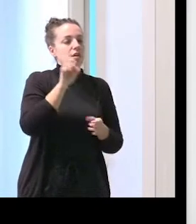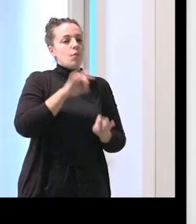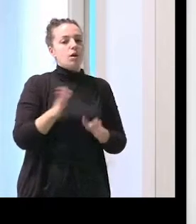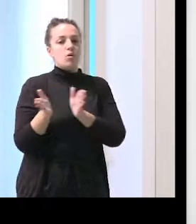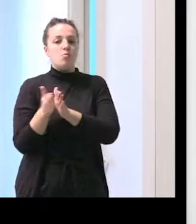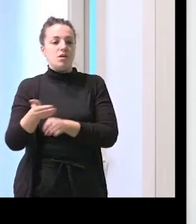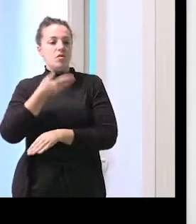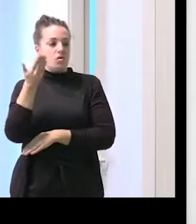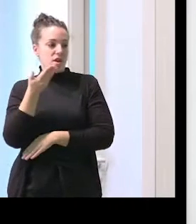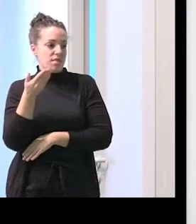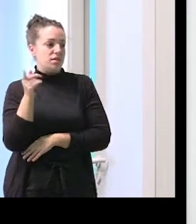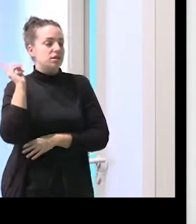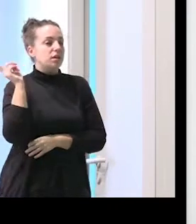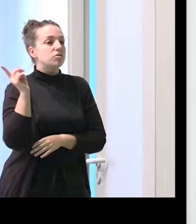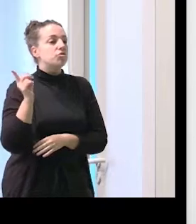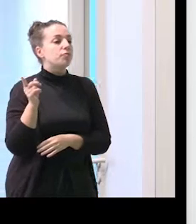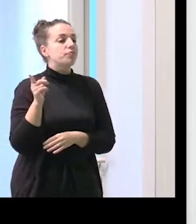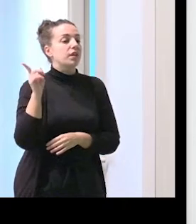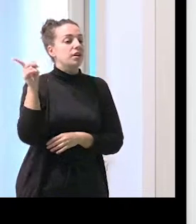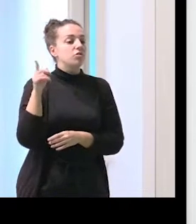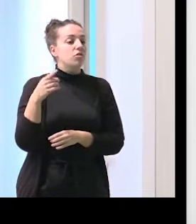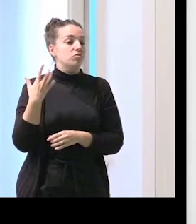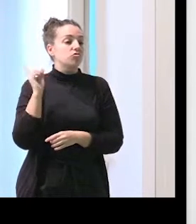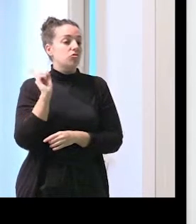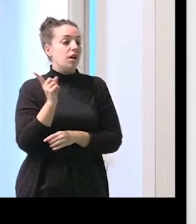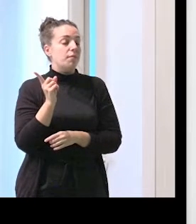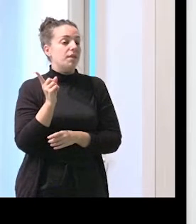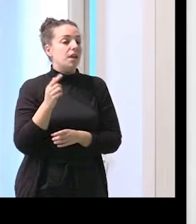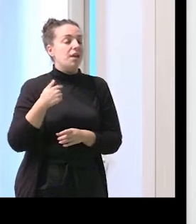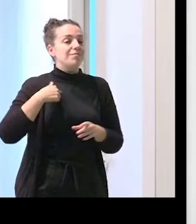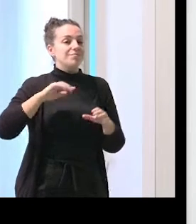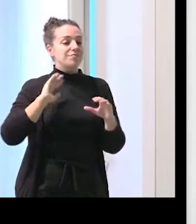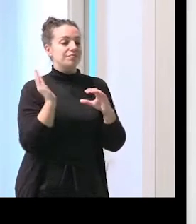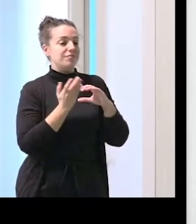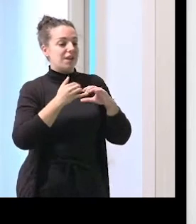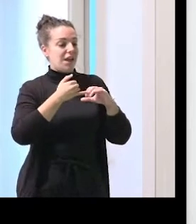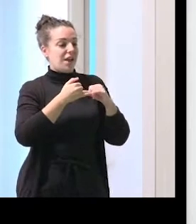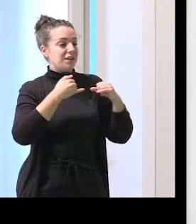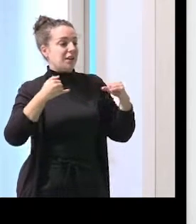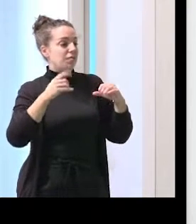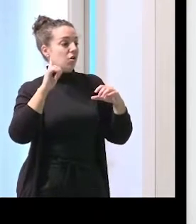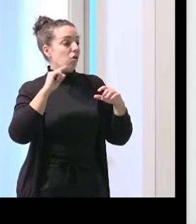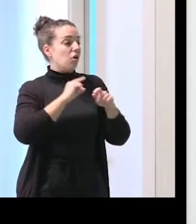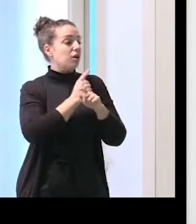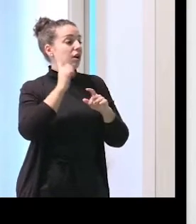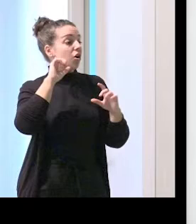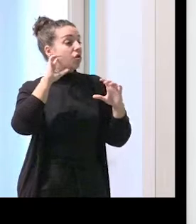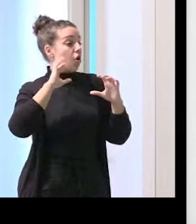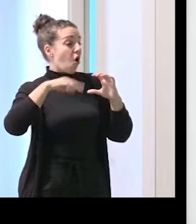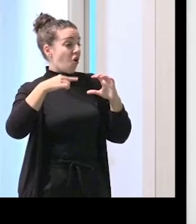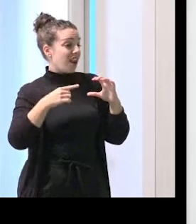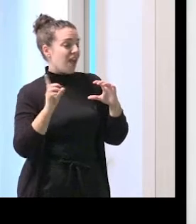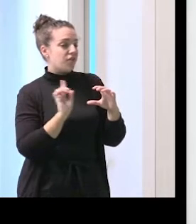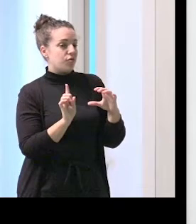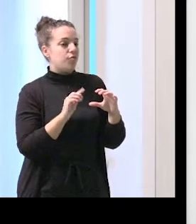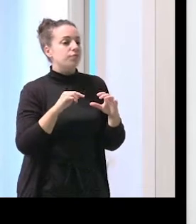Estos hallazgos pueden hacer pensar que no solo es una alteración de la parte coclear, sino también puede ser de la parte vestibular. Otros